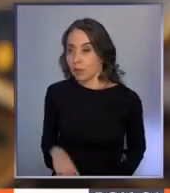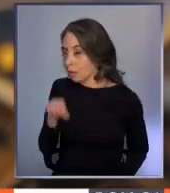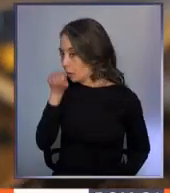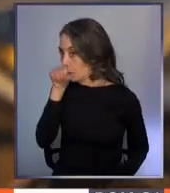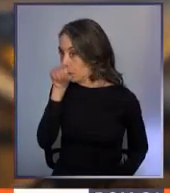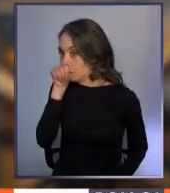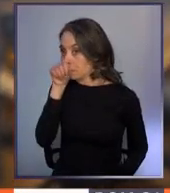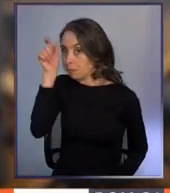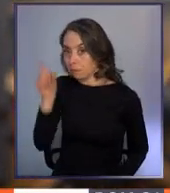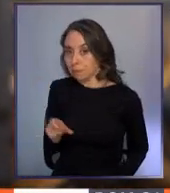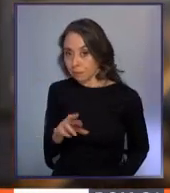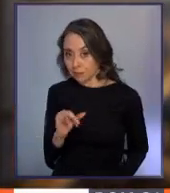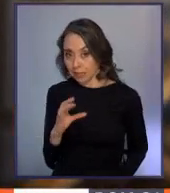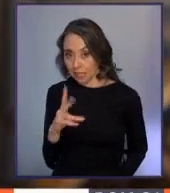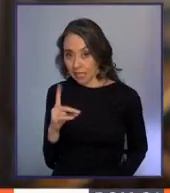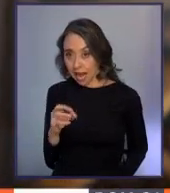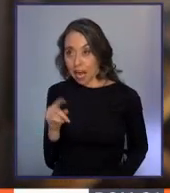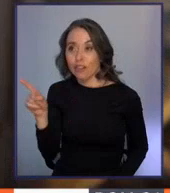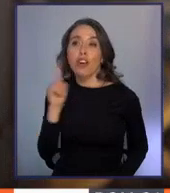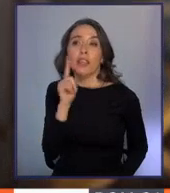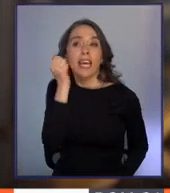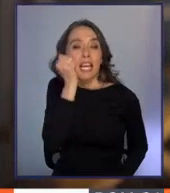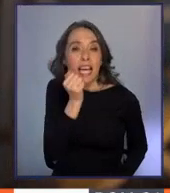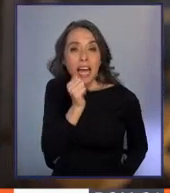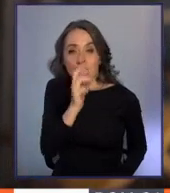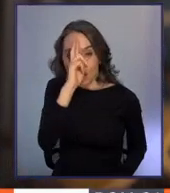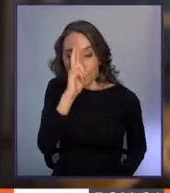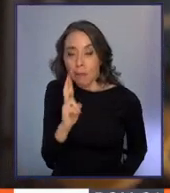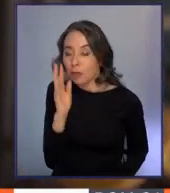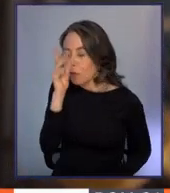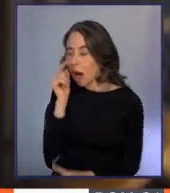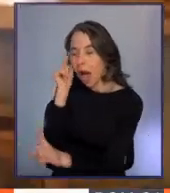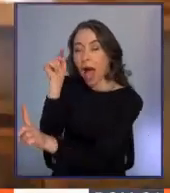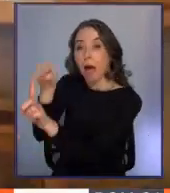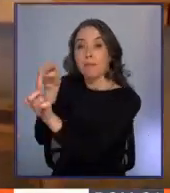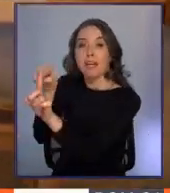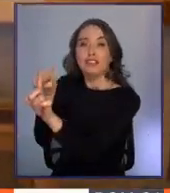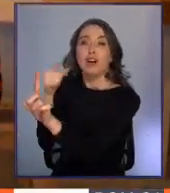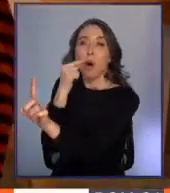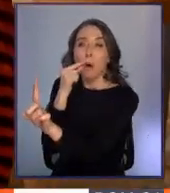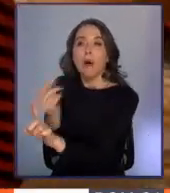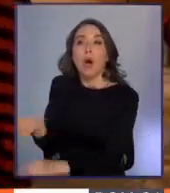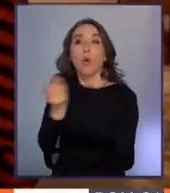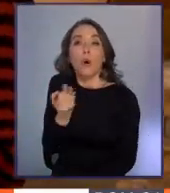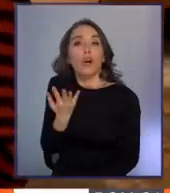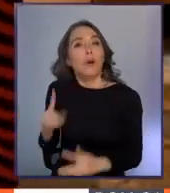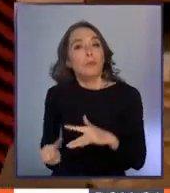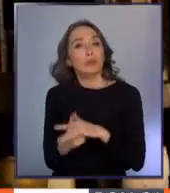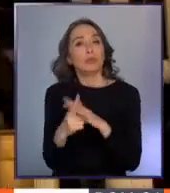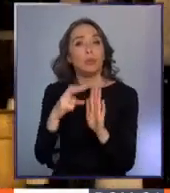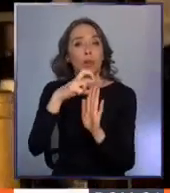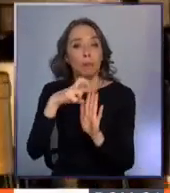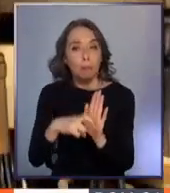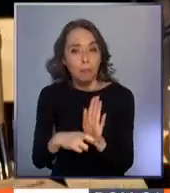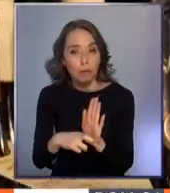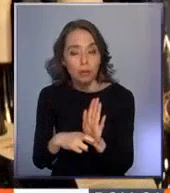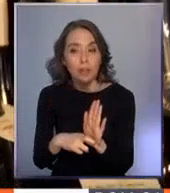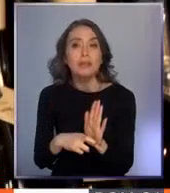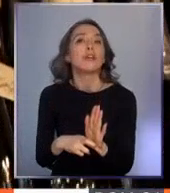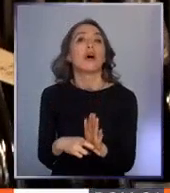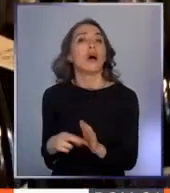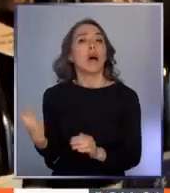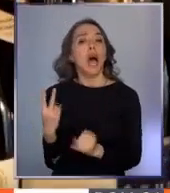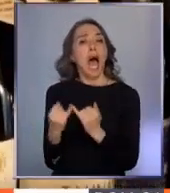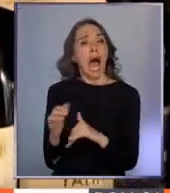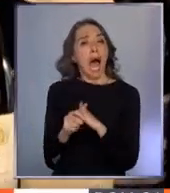Ricardo Grelet, ustedes no se imaginan el cariño, el respeto, la admiración que le tengo a este hombre. Cuéntame un poquito, ¿cómo nace este proyecto? Con un gran amigo